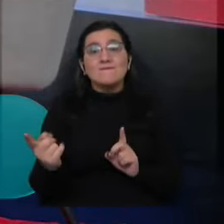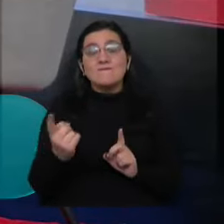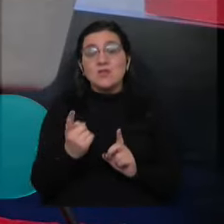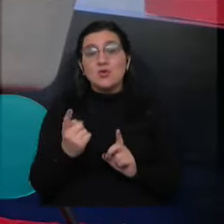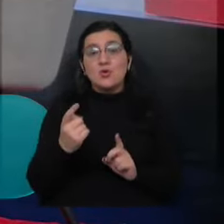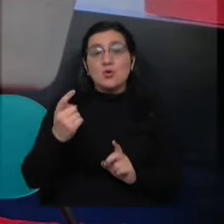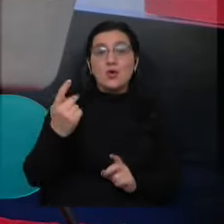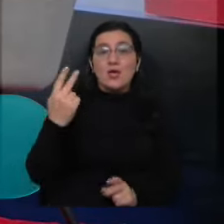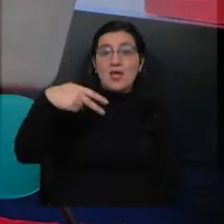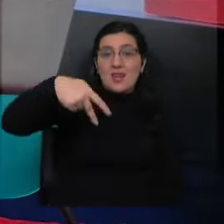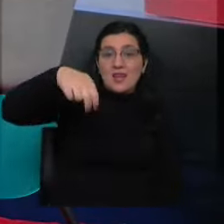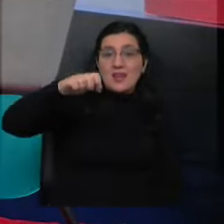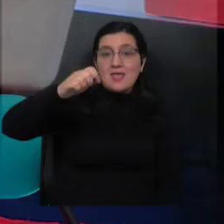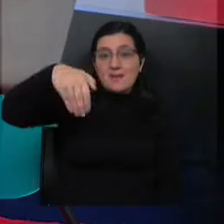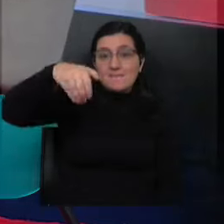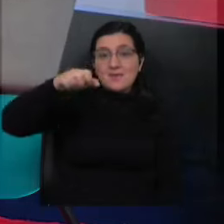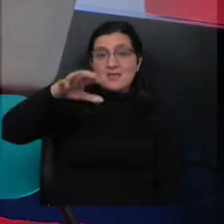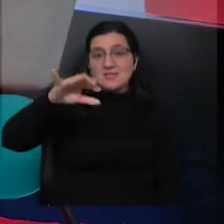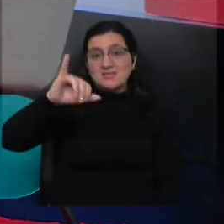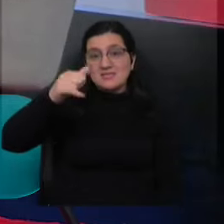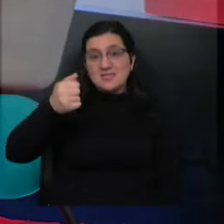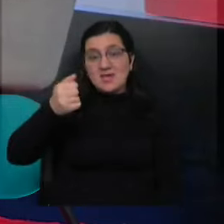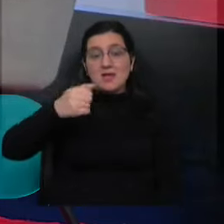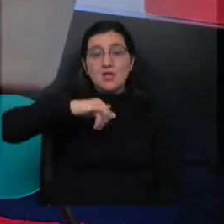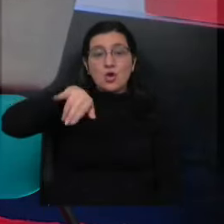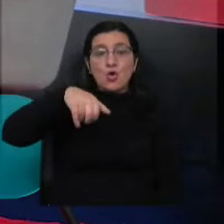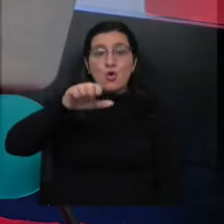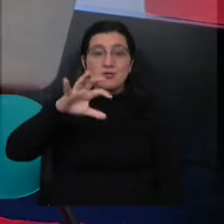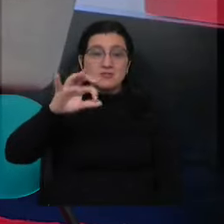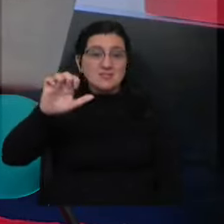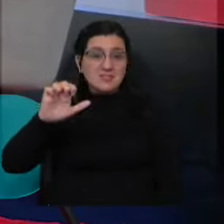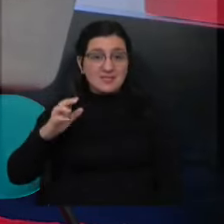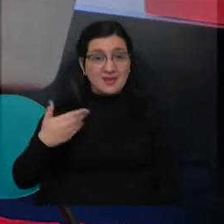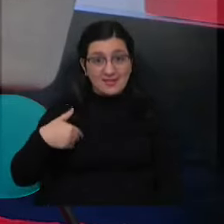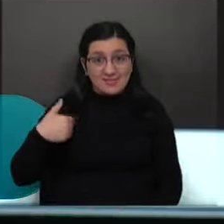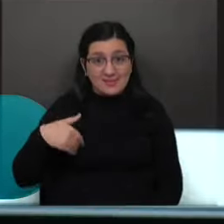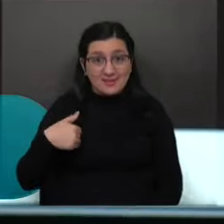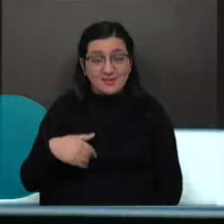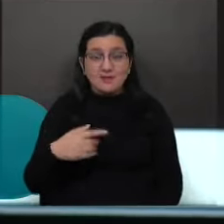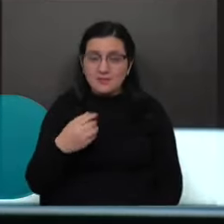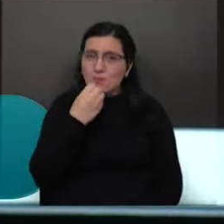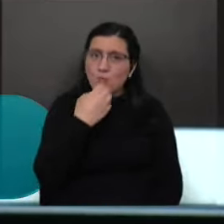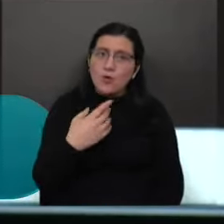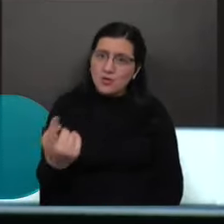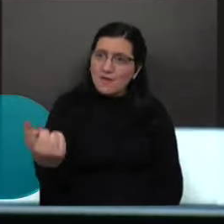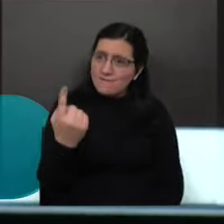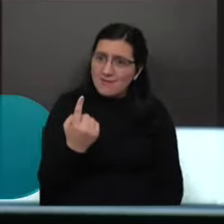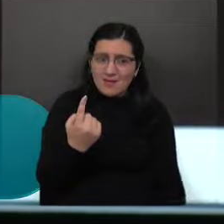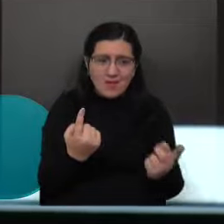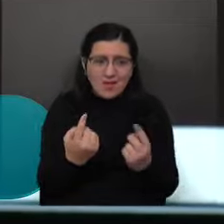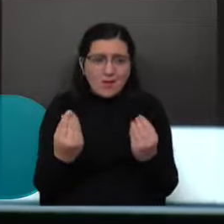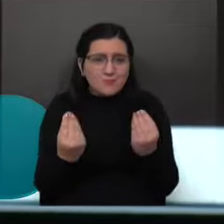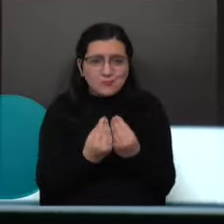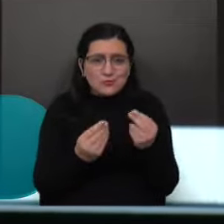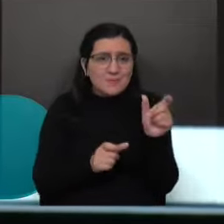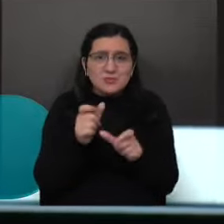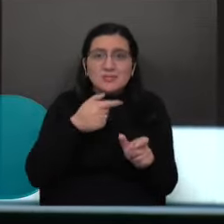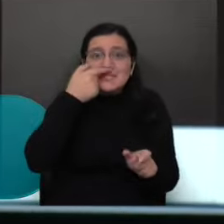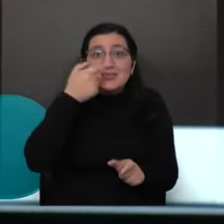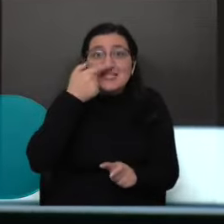como nemesia y josa en Argentina y y está buenísimo eso y está buenísimo que se acerquen también que haya mucha gente hubo mucha gente